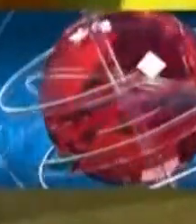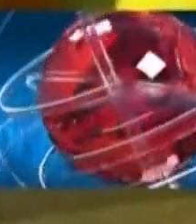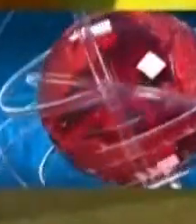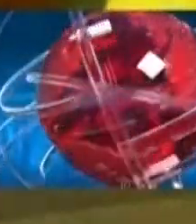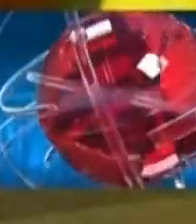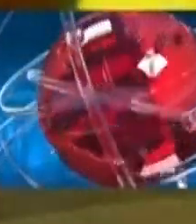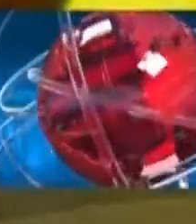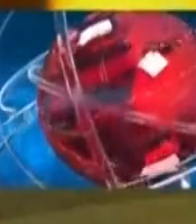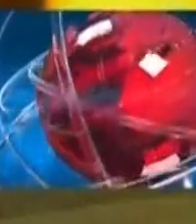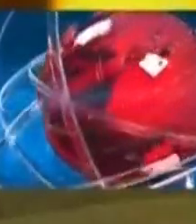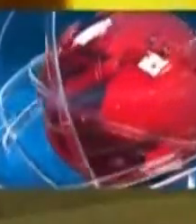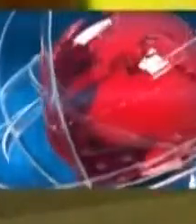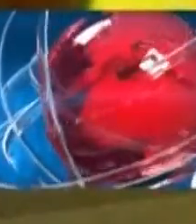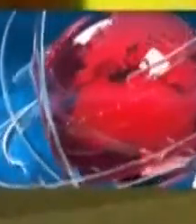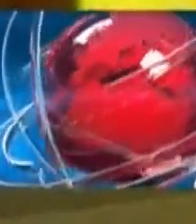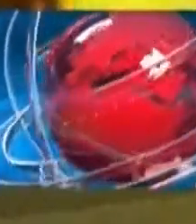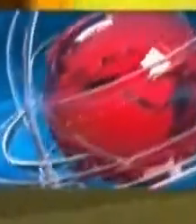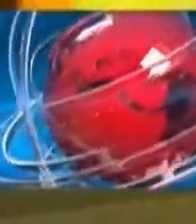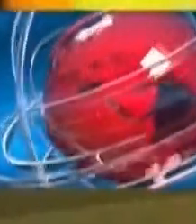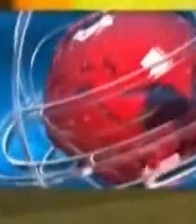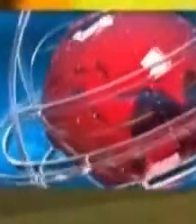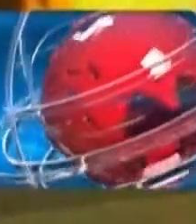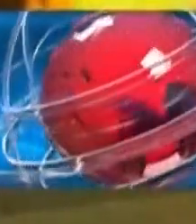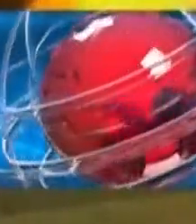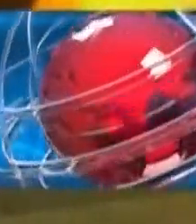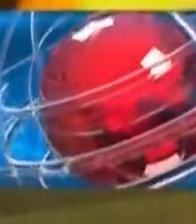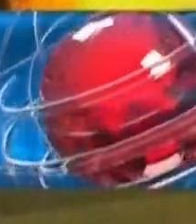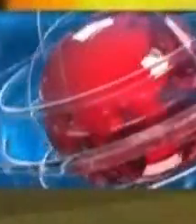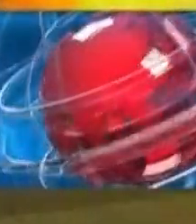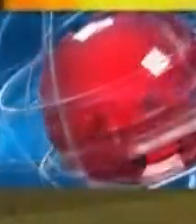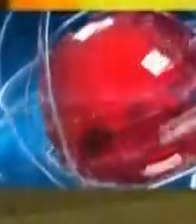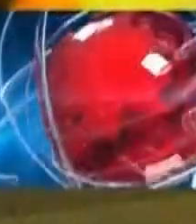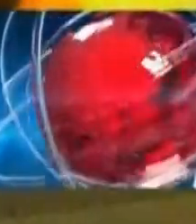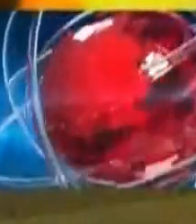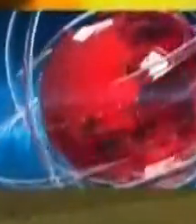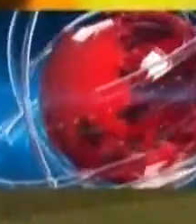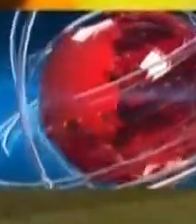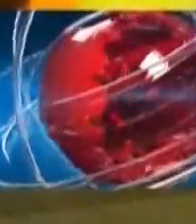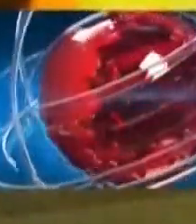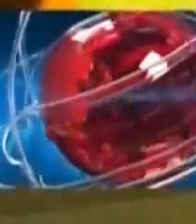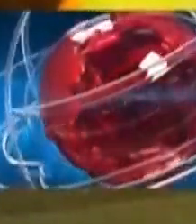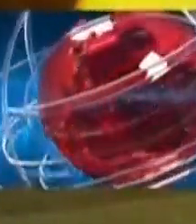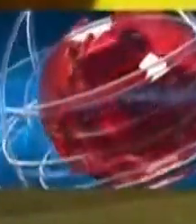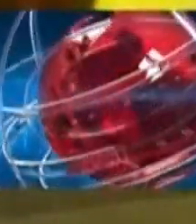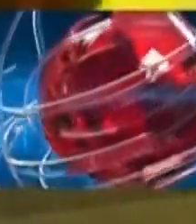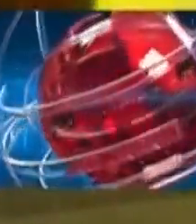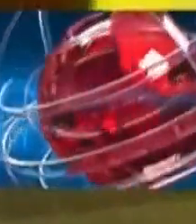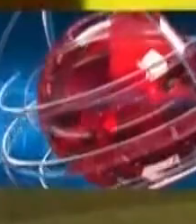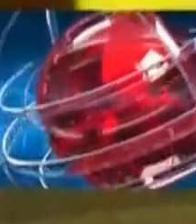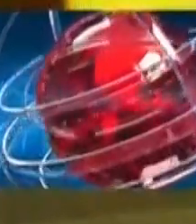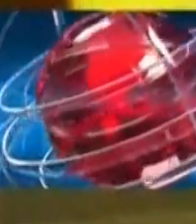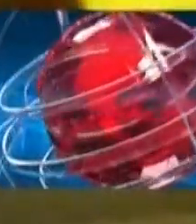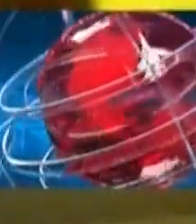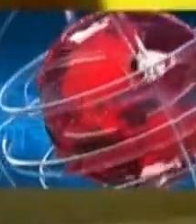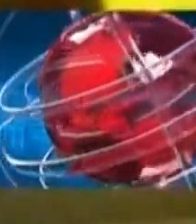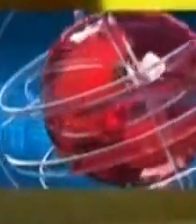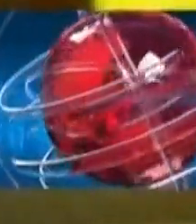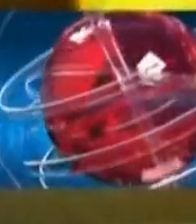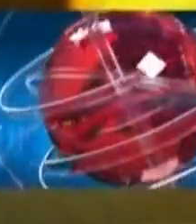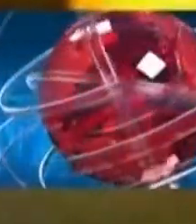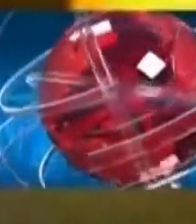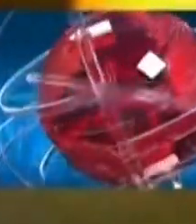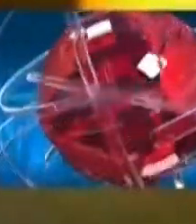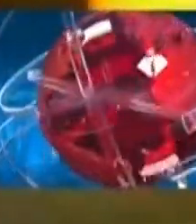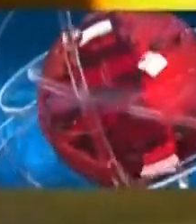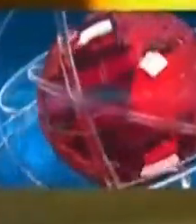Al final de la emisión los espero para mostrarles cómo los barranquilleros son 100% creativos y además todo lo que es